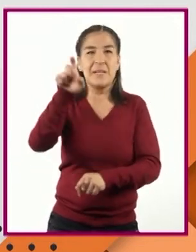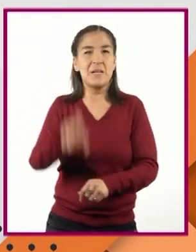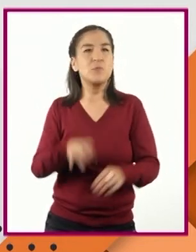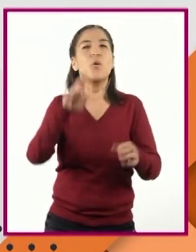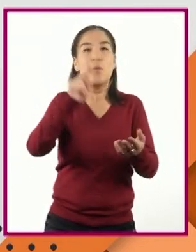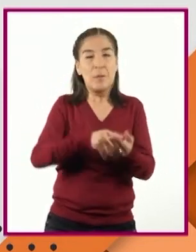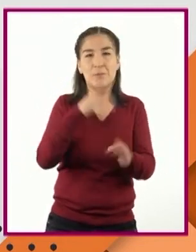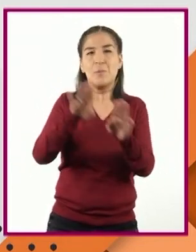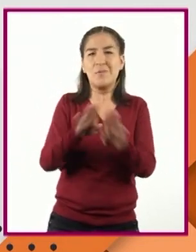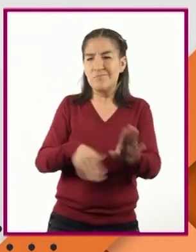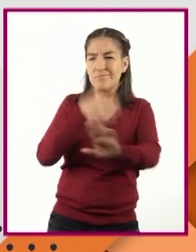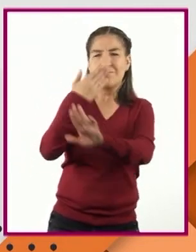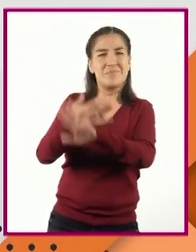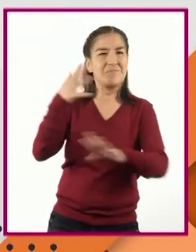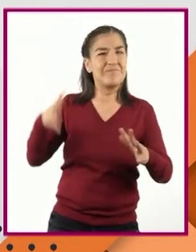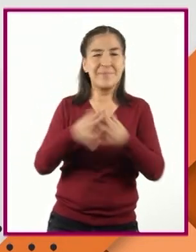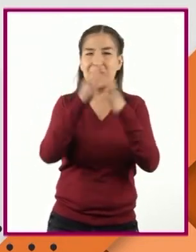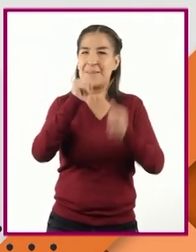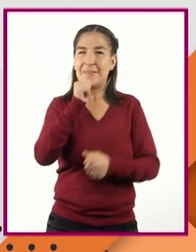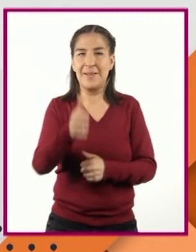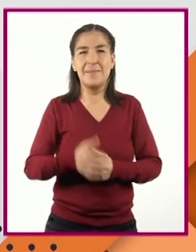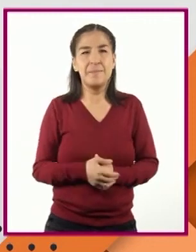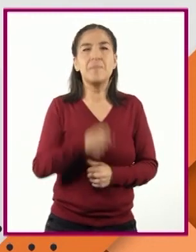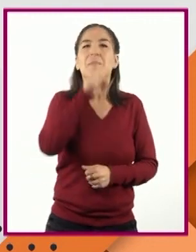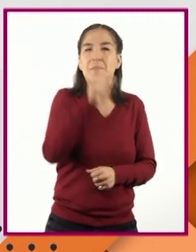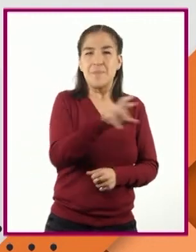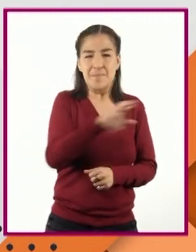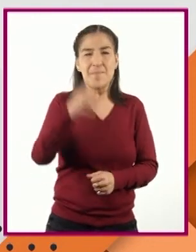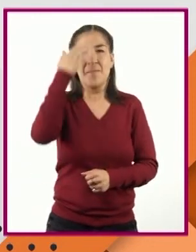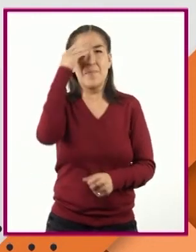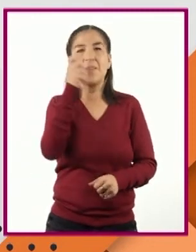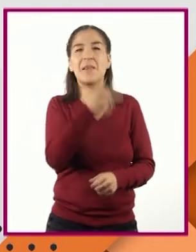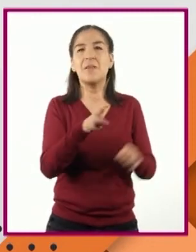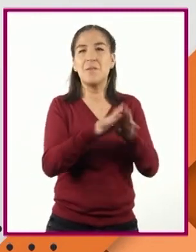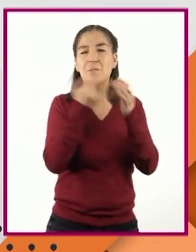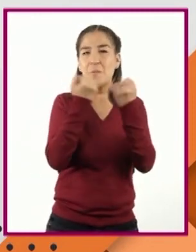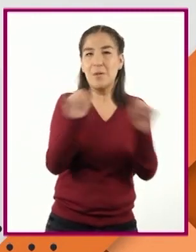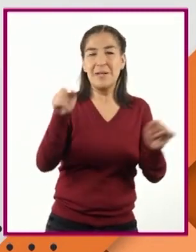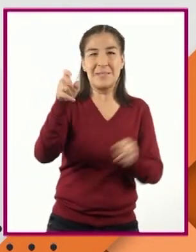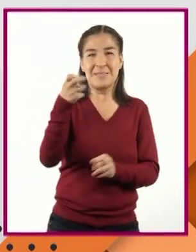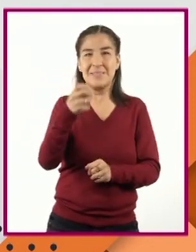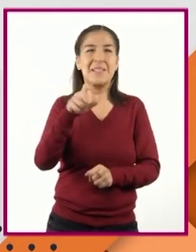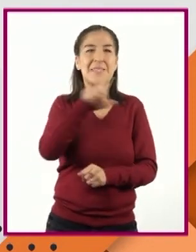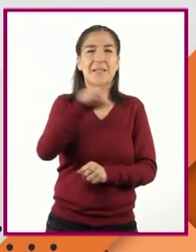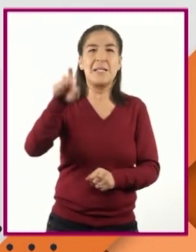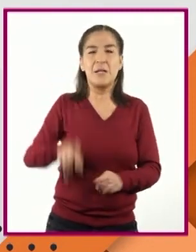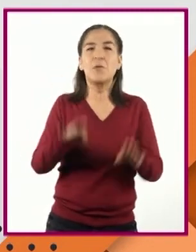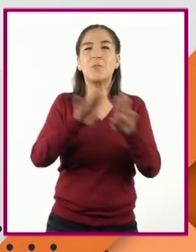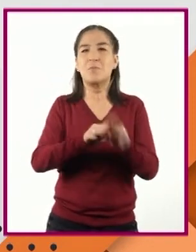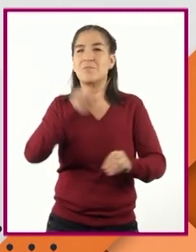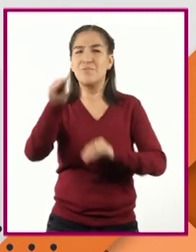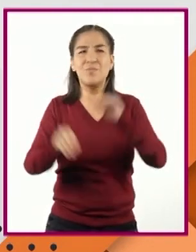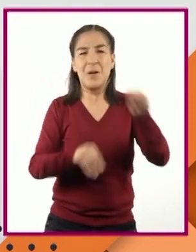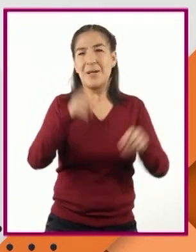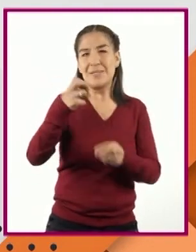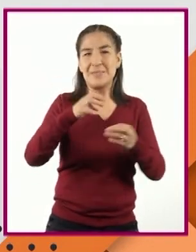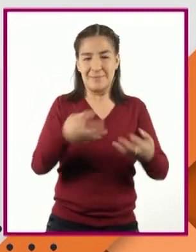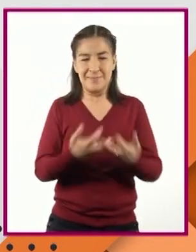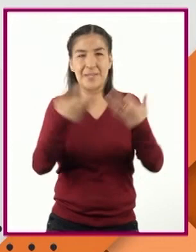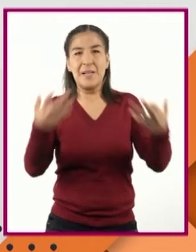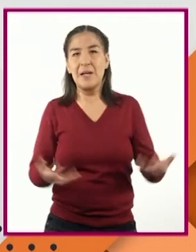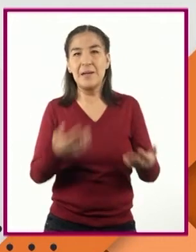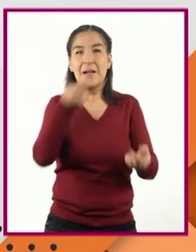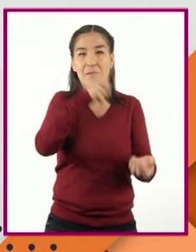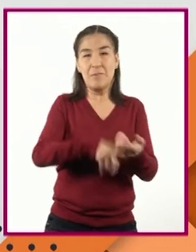su contra. Además, reconocía la independencia tejana y un incremento a su extensión territorial, ya que los límites